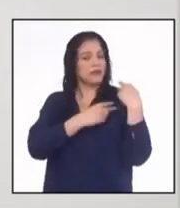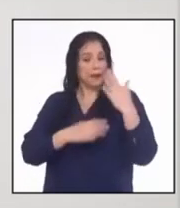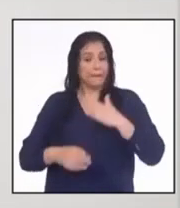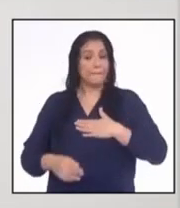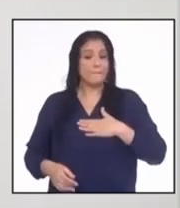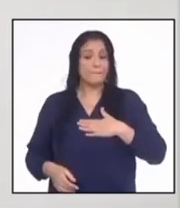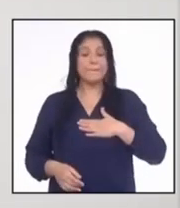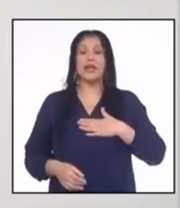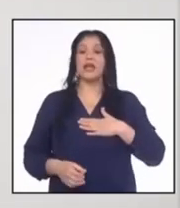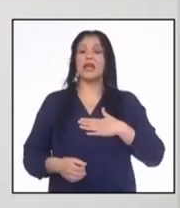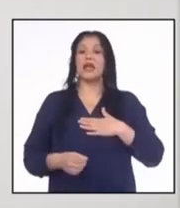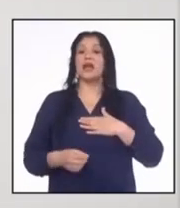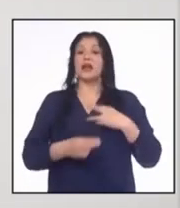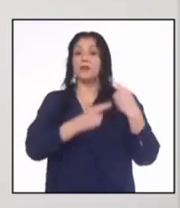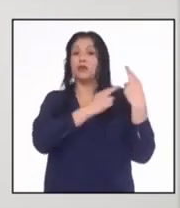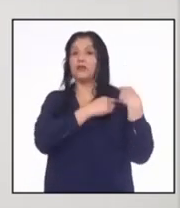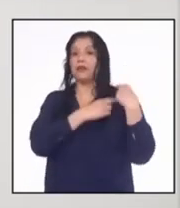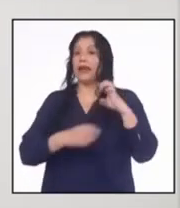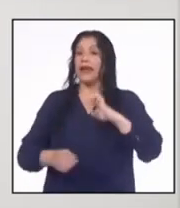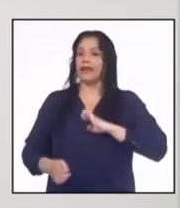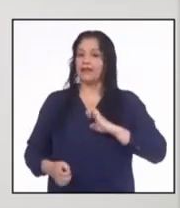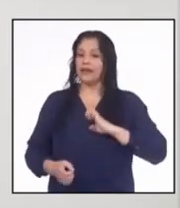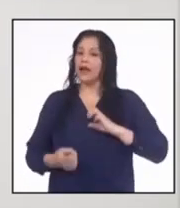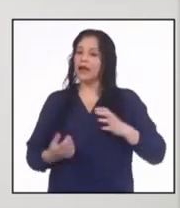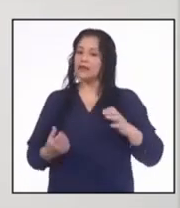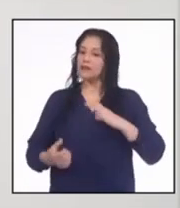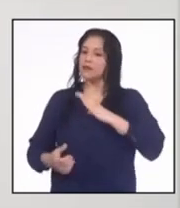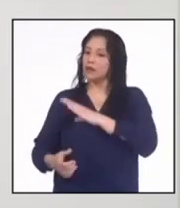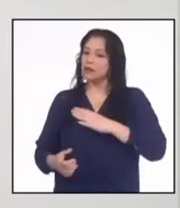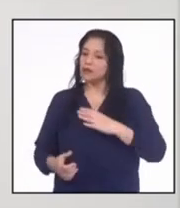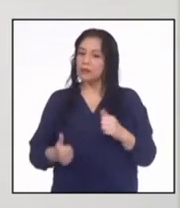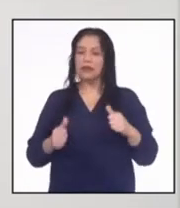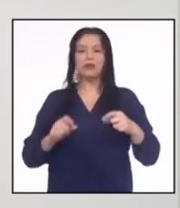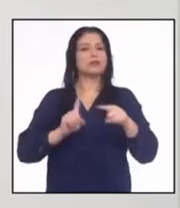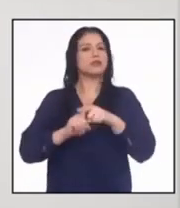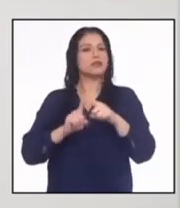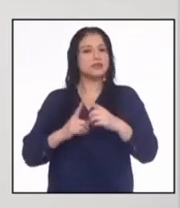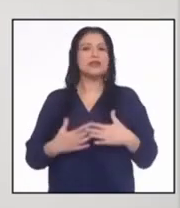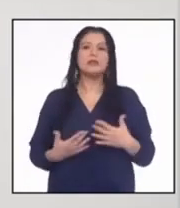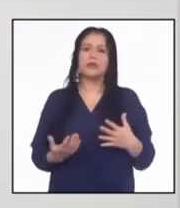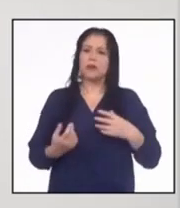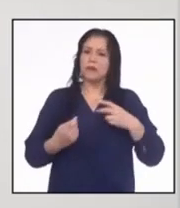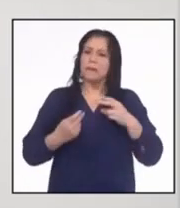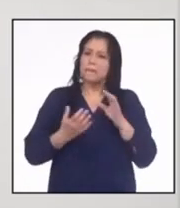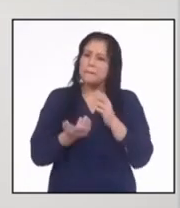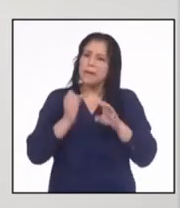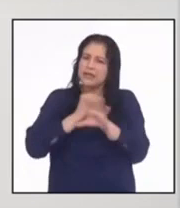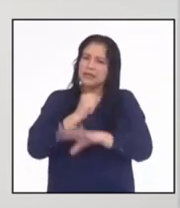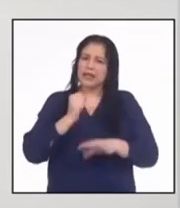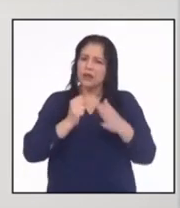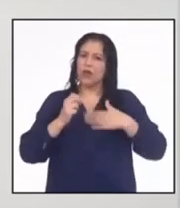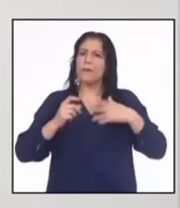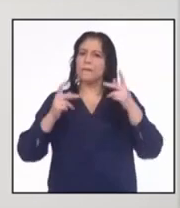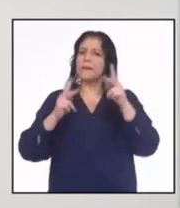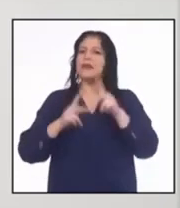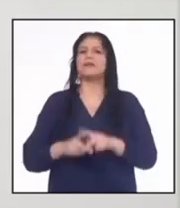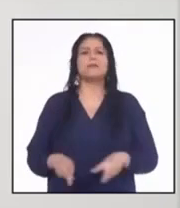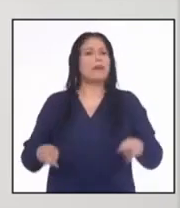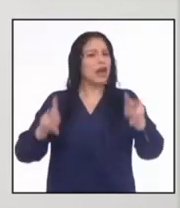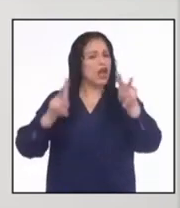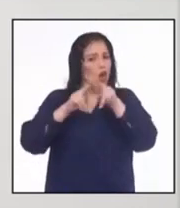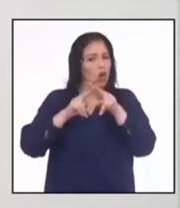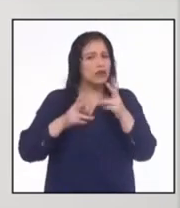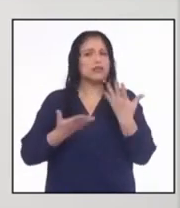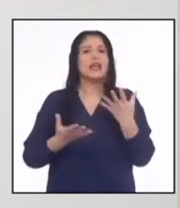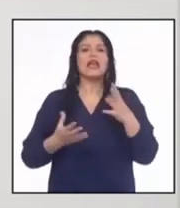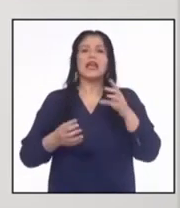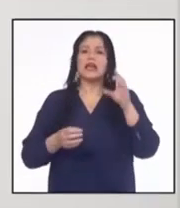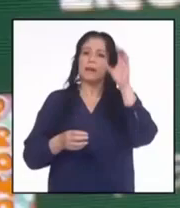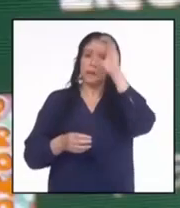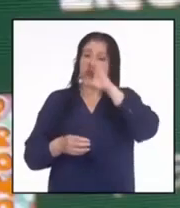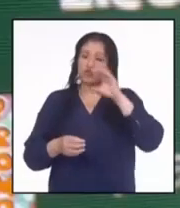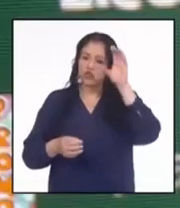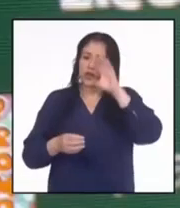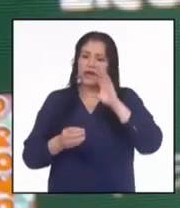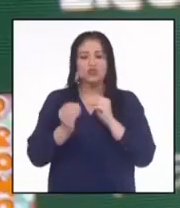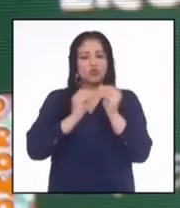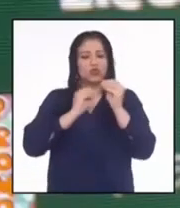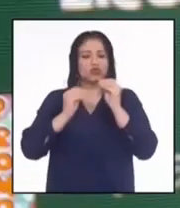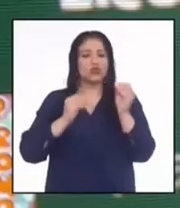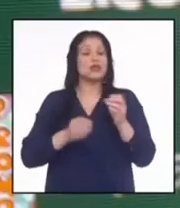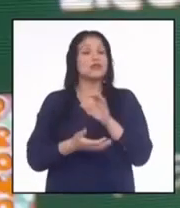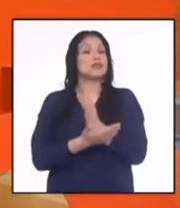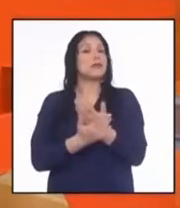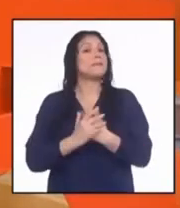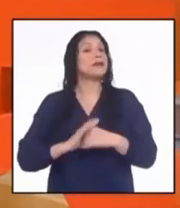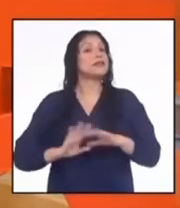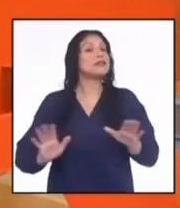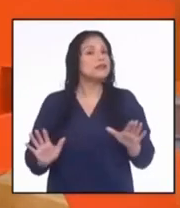deber ético es comportarnos teniendo en cuenta nuestros principios y buscar soluciones pacíficas a los conflictos. ¿Hasta